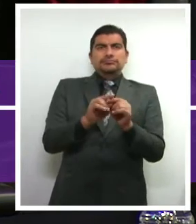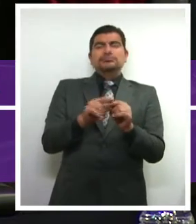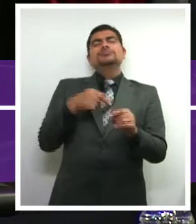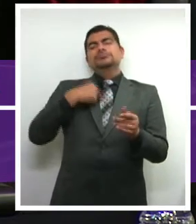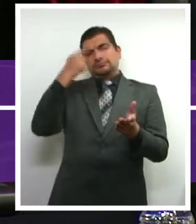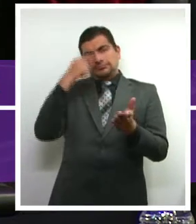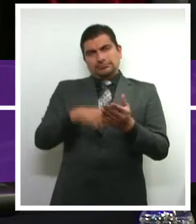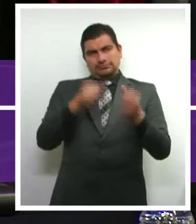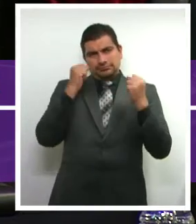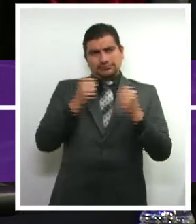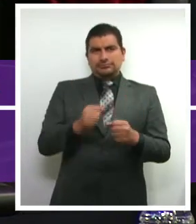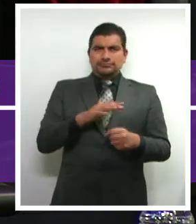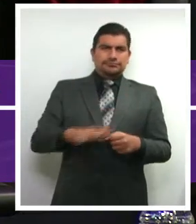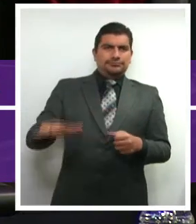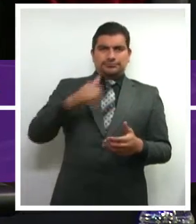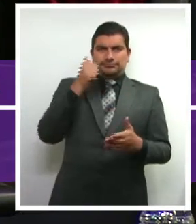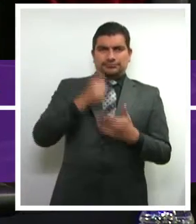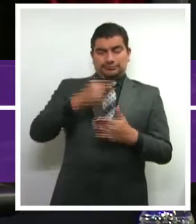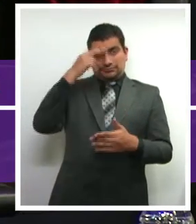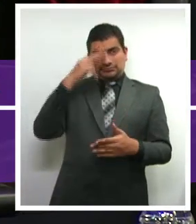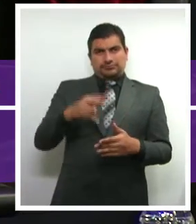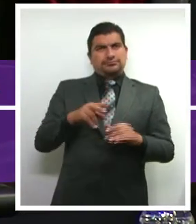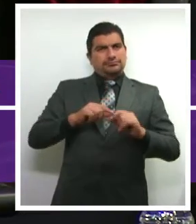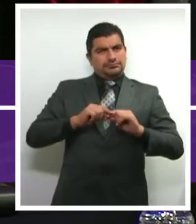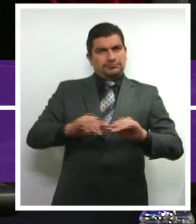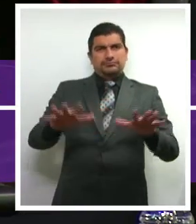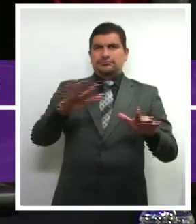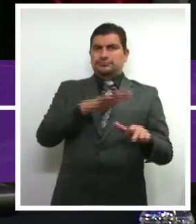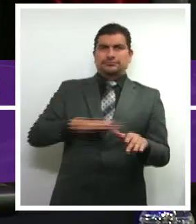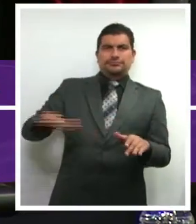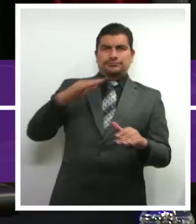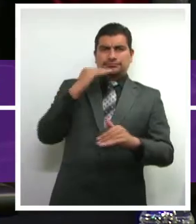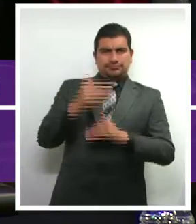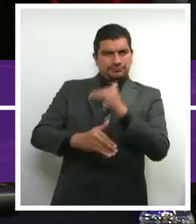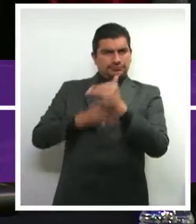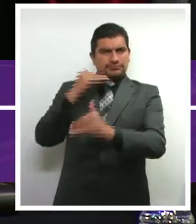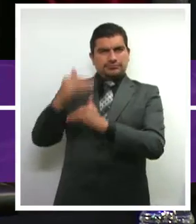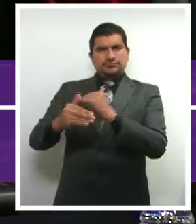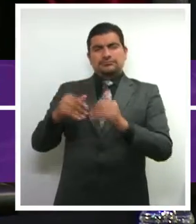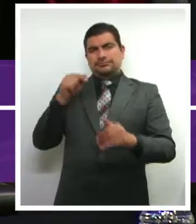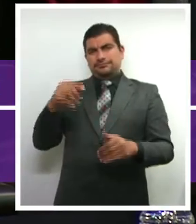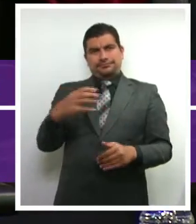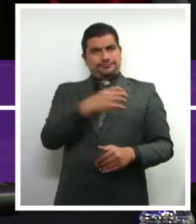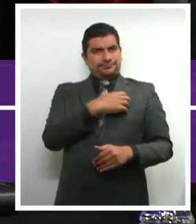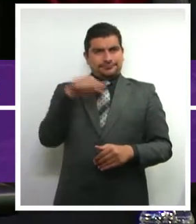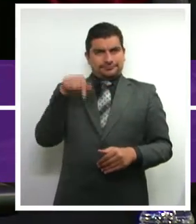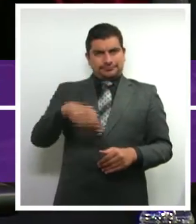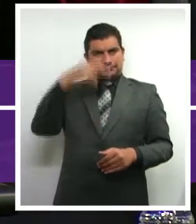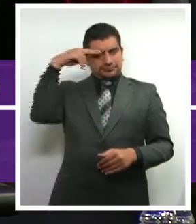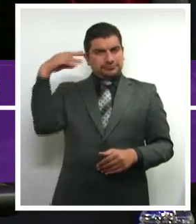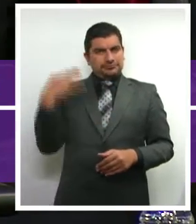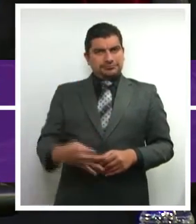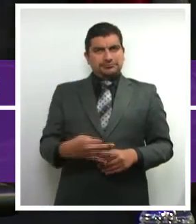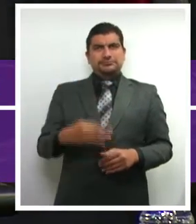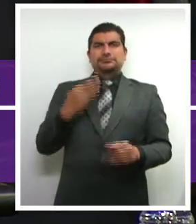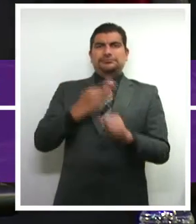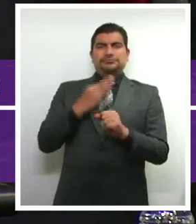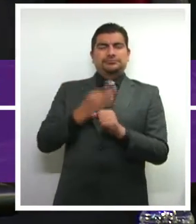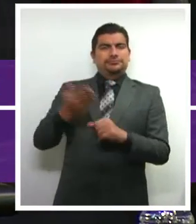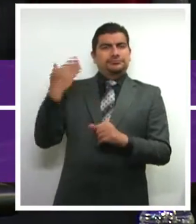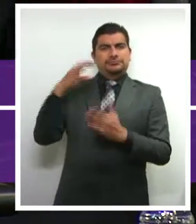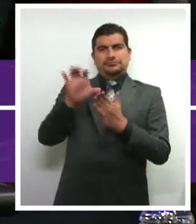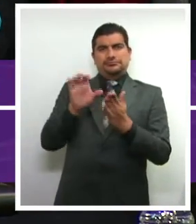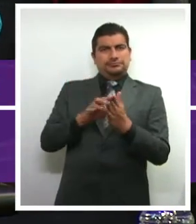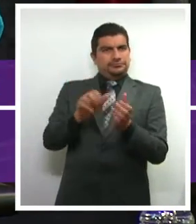momento de que la Ciudad de México, que es una ciudad de avanzada por ser la capital del país, desde su